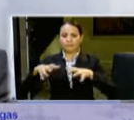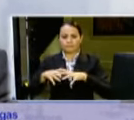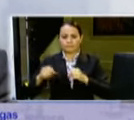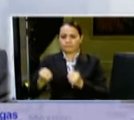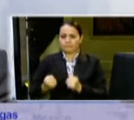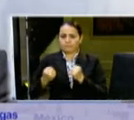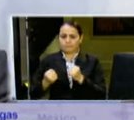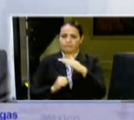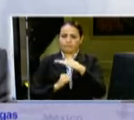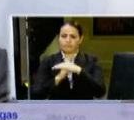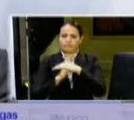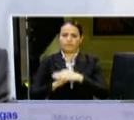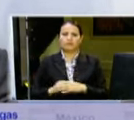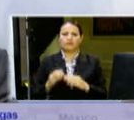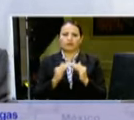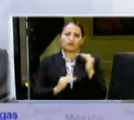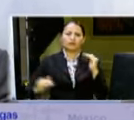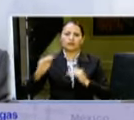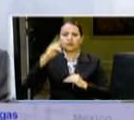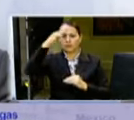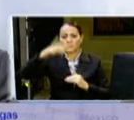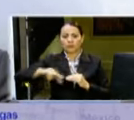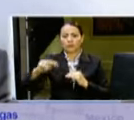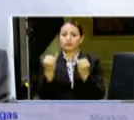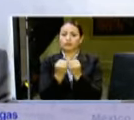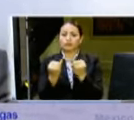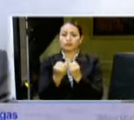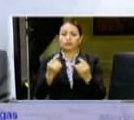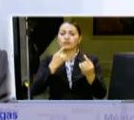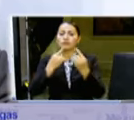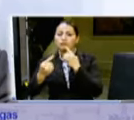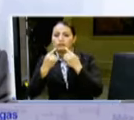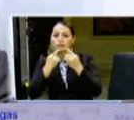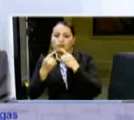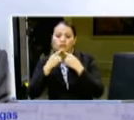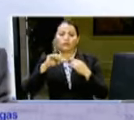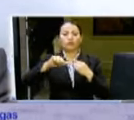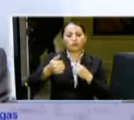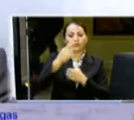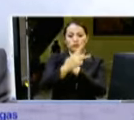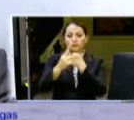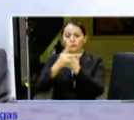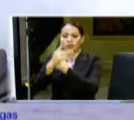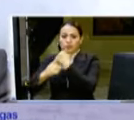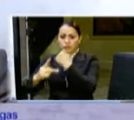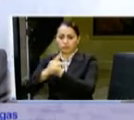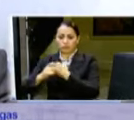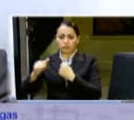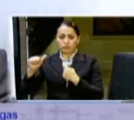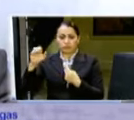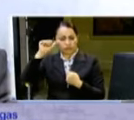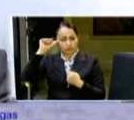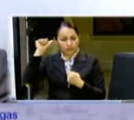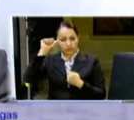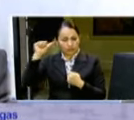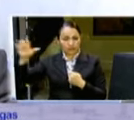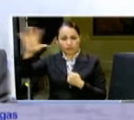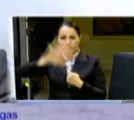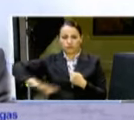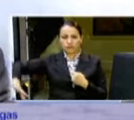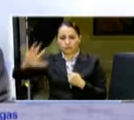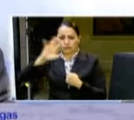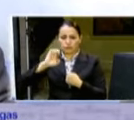fortaleciendo nuestra posición en el mundo y también como interlocutor y puente hacia otras regiones como Europa, Asia, Pacífico, África y